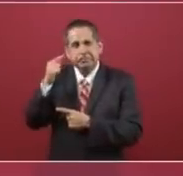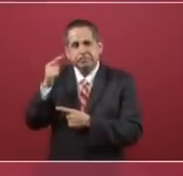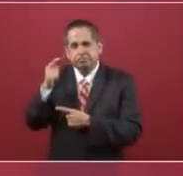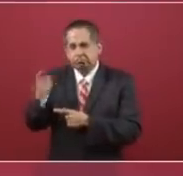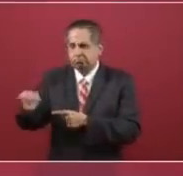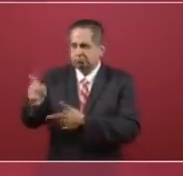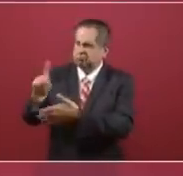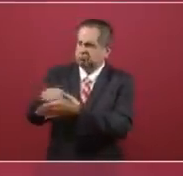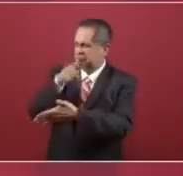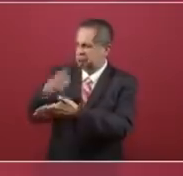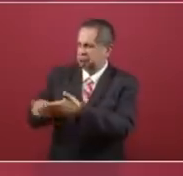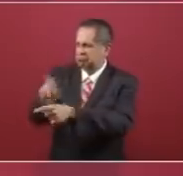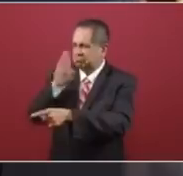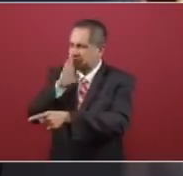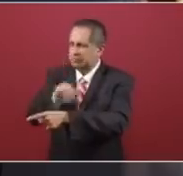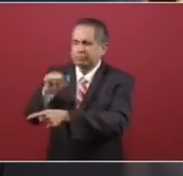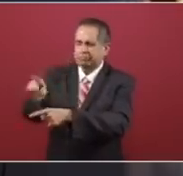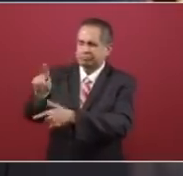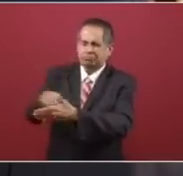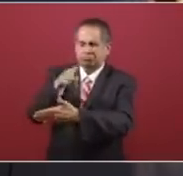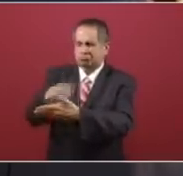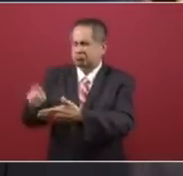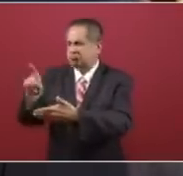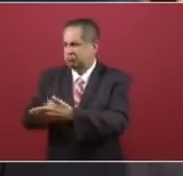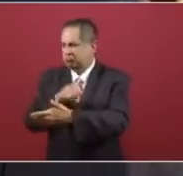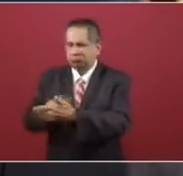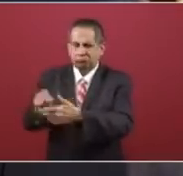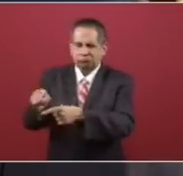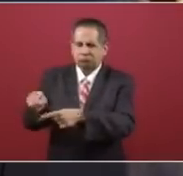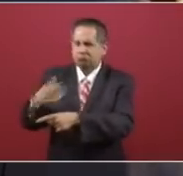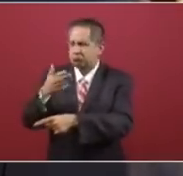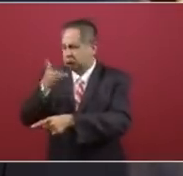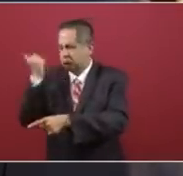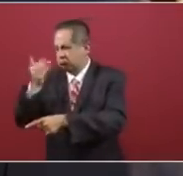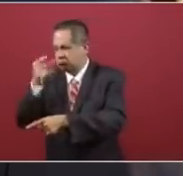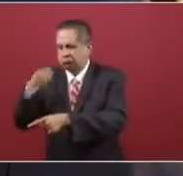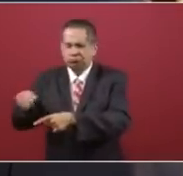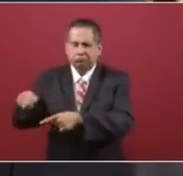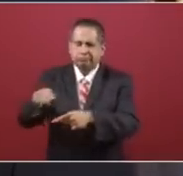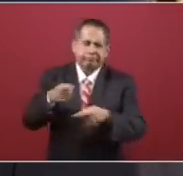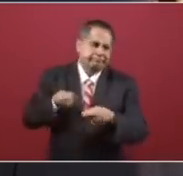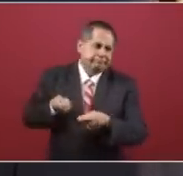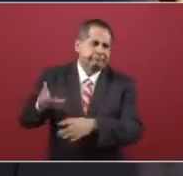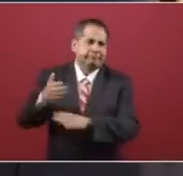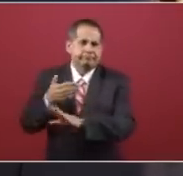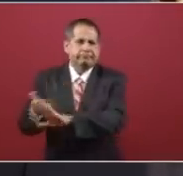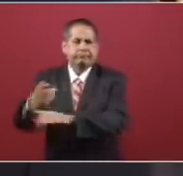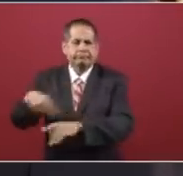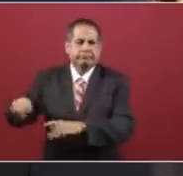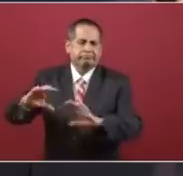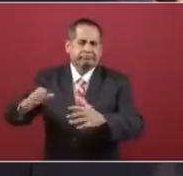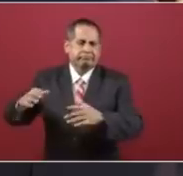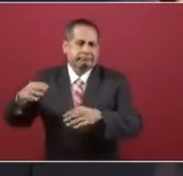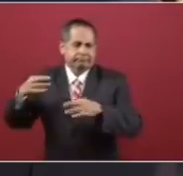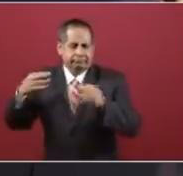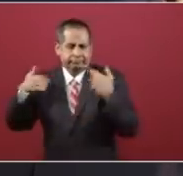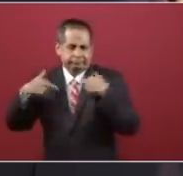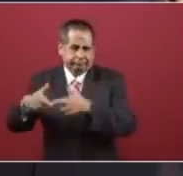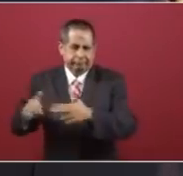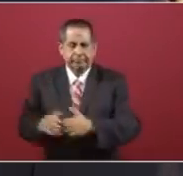descalificar la capacidad del magisterio eh